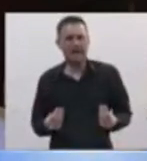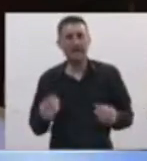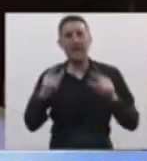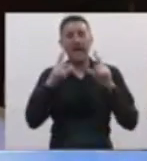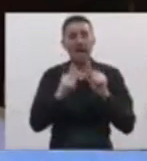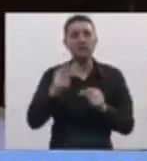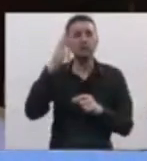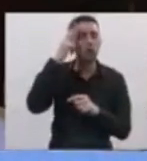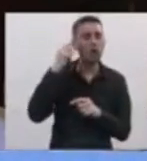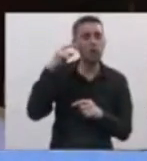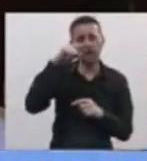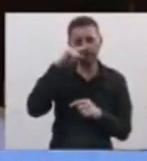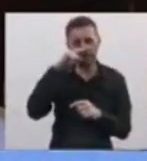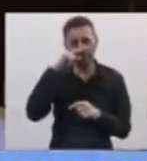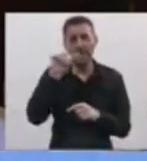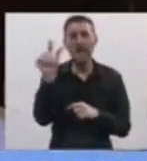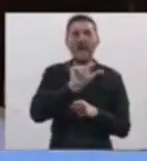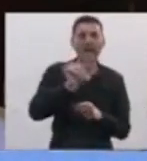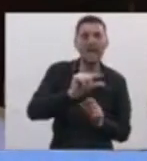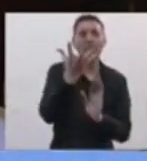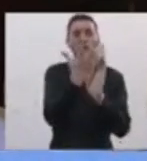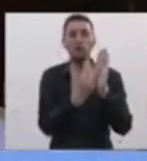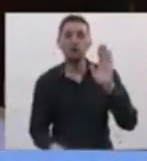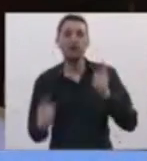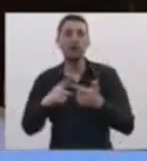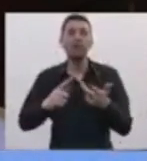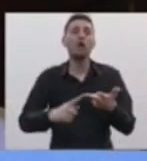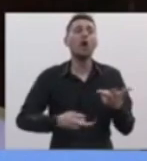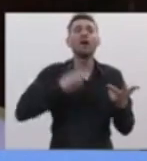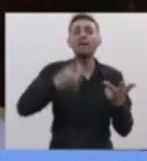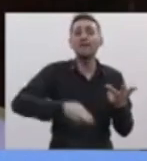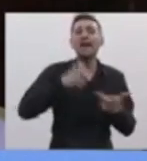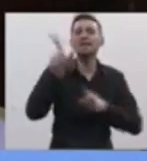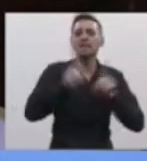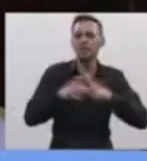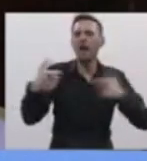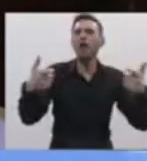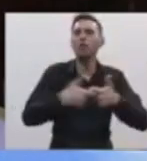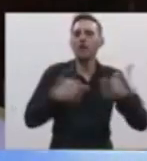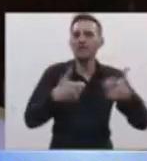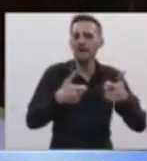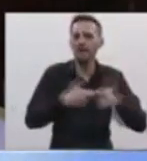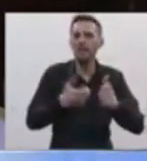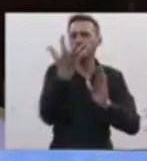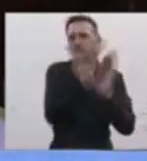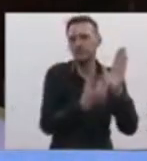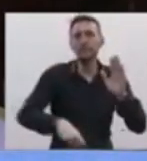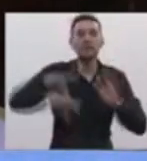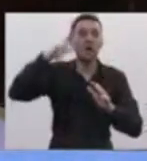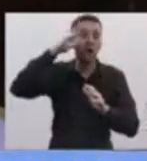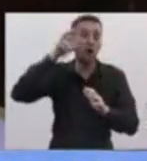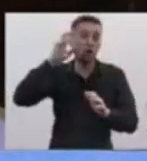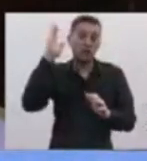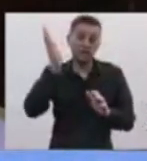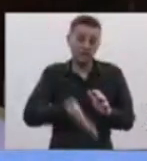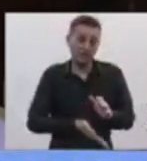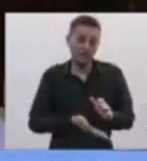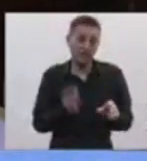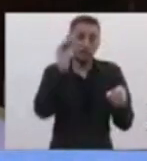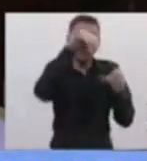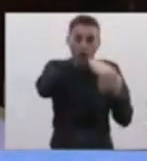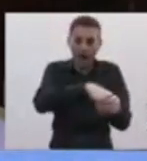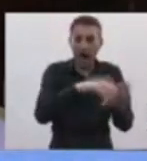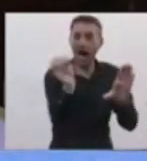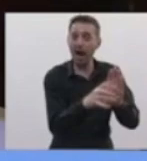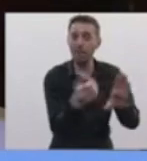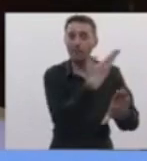artículo 97 da de baja créditos y débitos y aranceles para algunas empresas que tienen más de 80 por ciento de participación estatal que hace